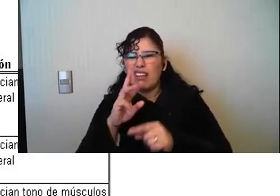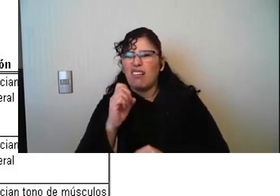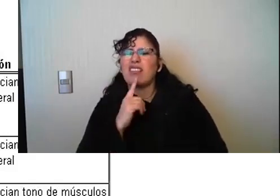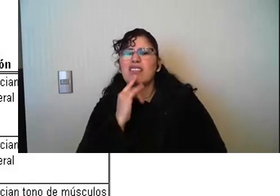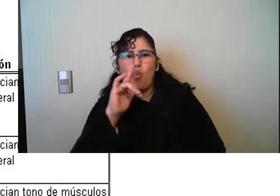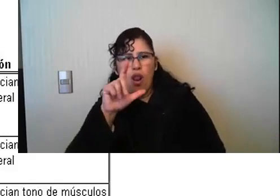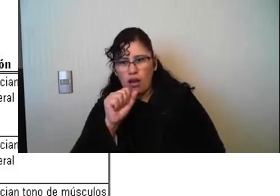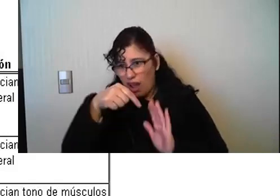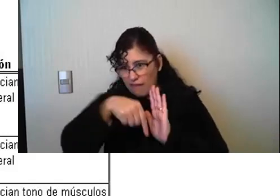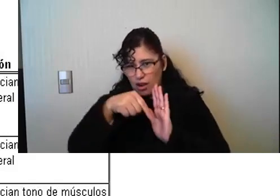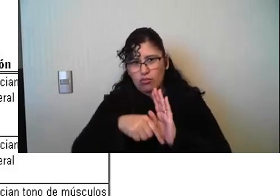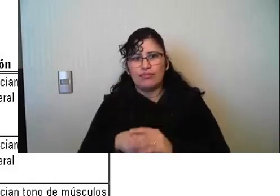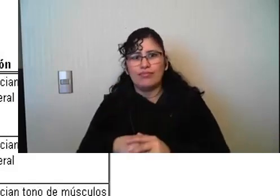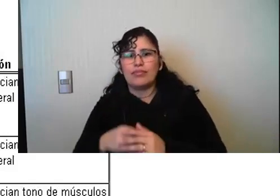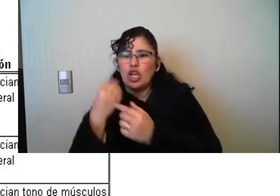del tronco cefálico.